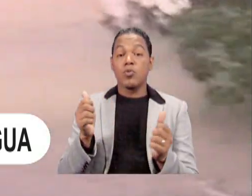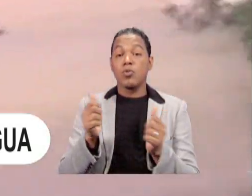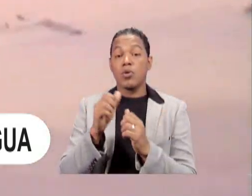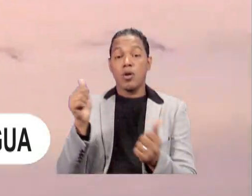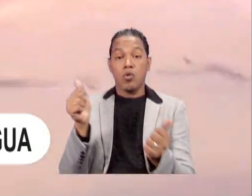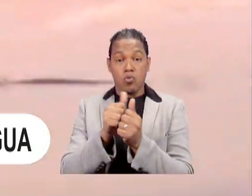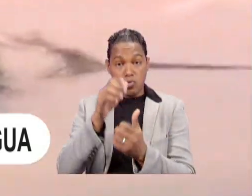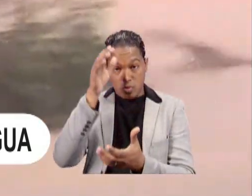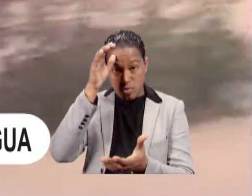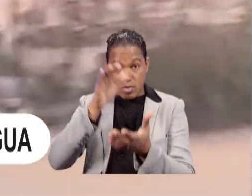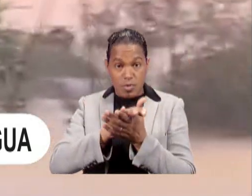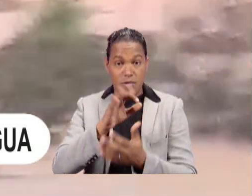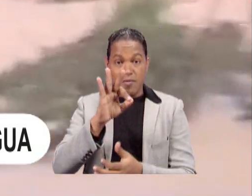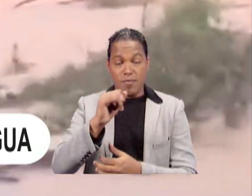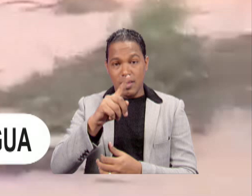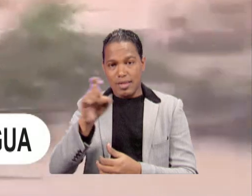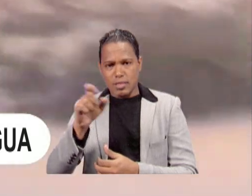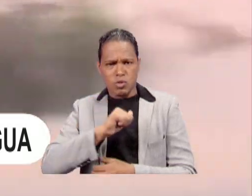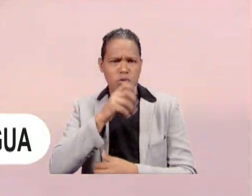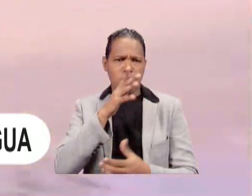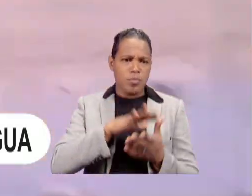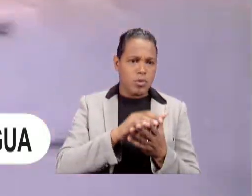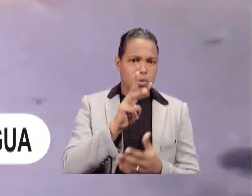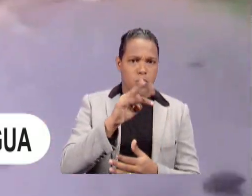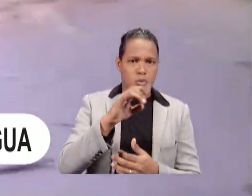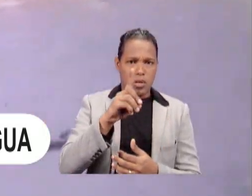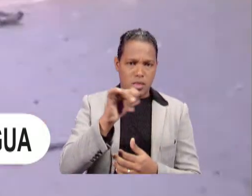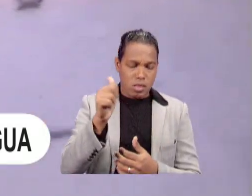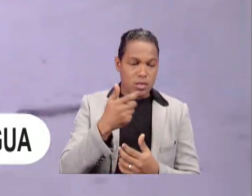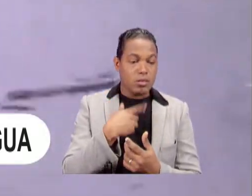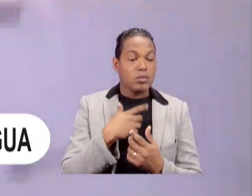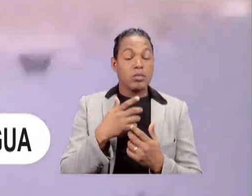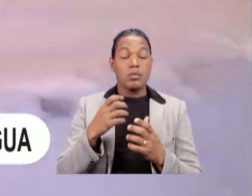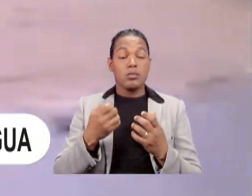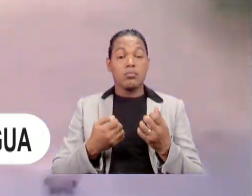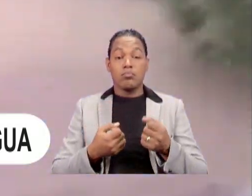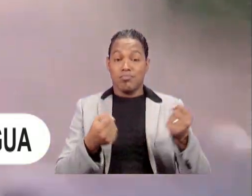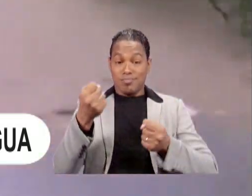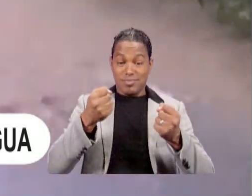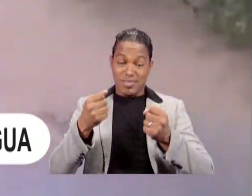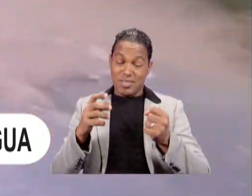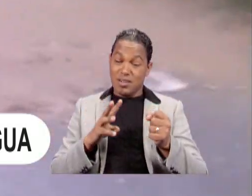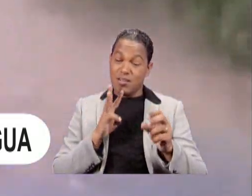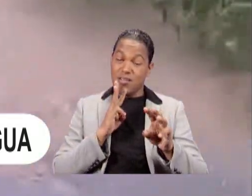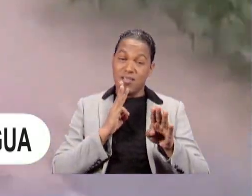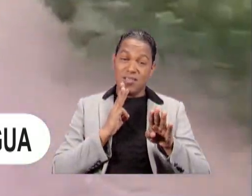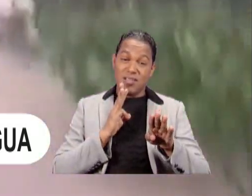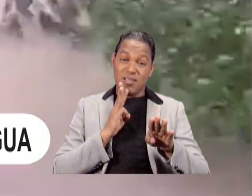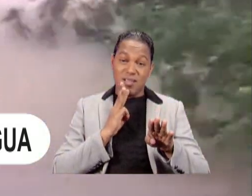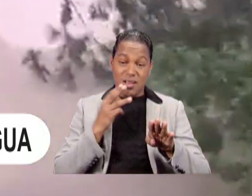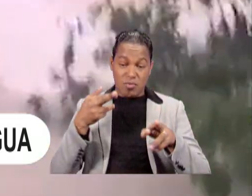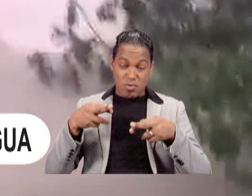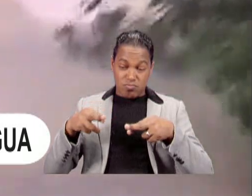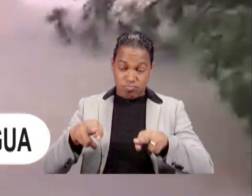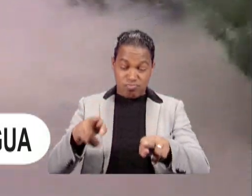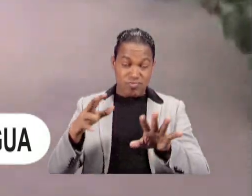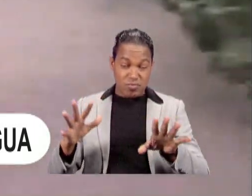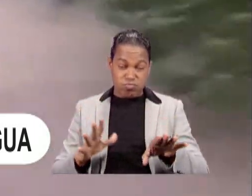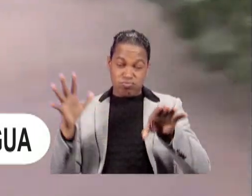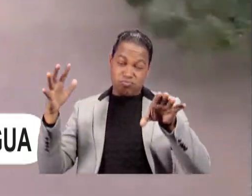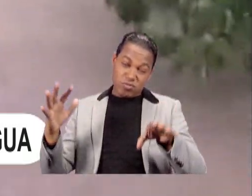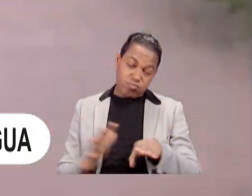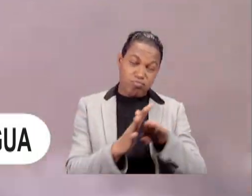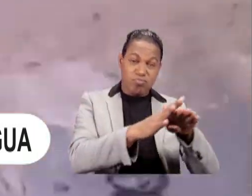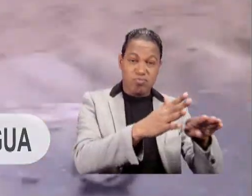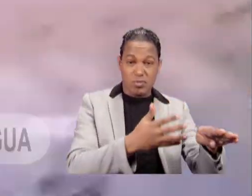esposo, Félix Abreu, y otra mujer identificada como Wanda, cuando el vehículo fue arrastrado por las aguas embravecidas del